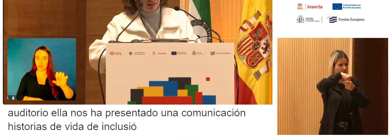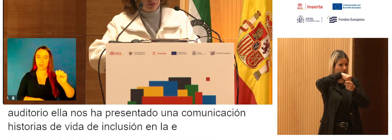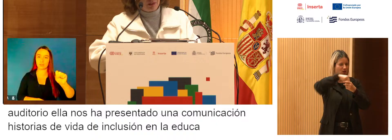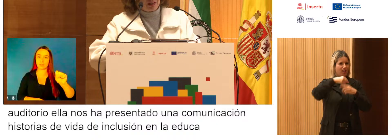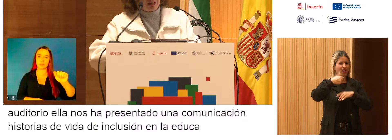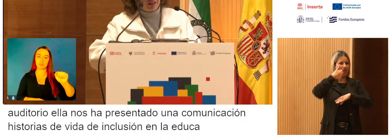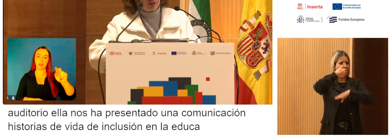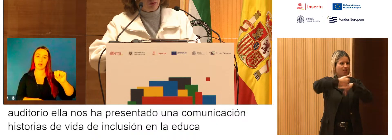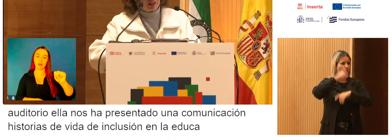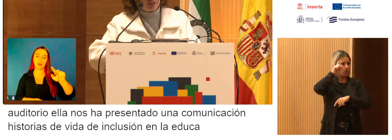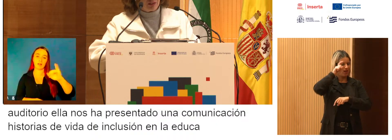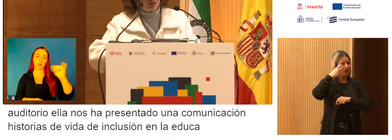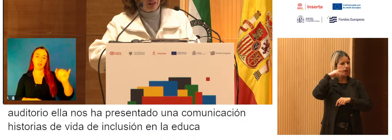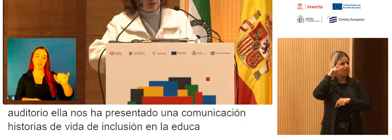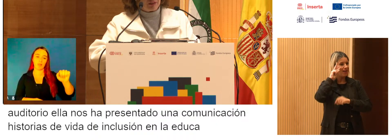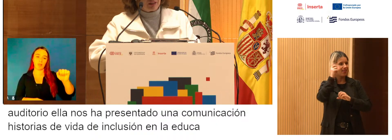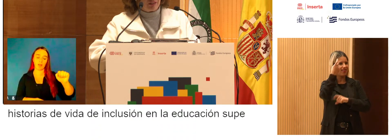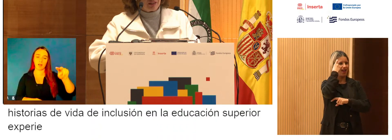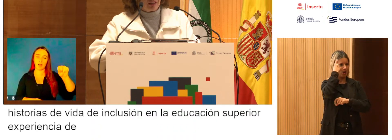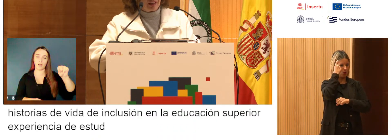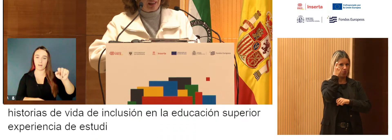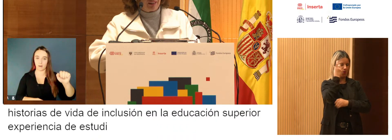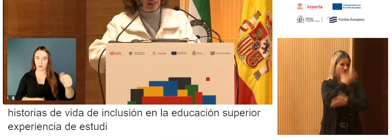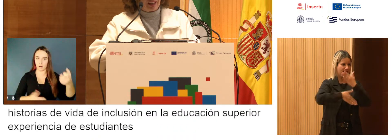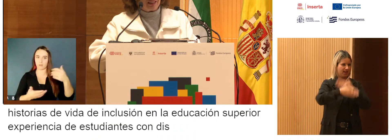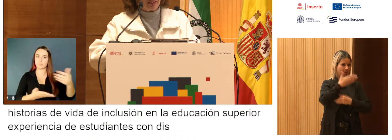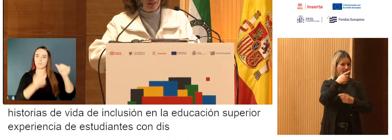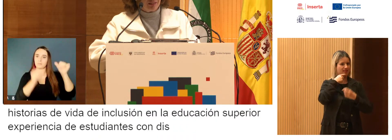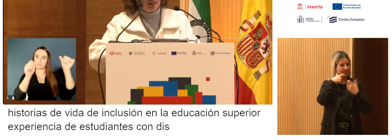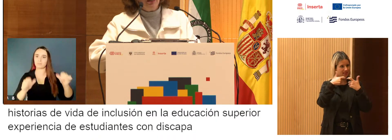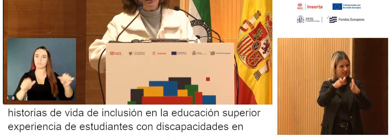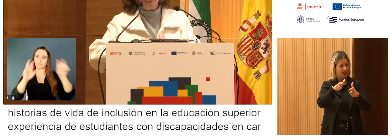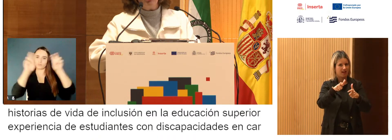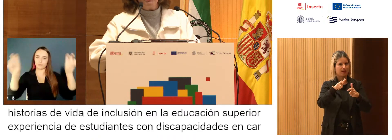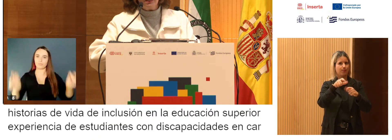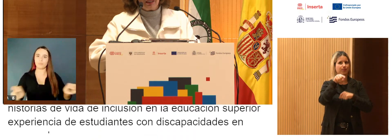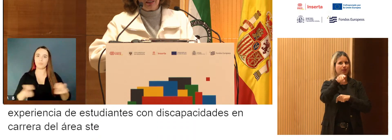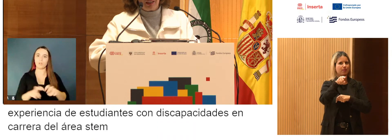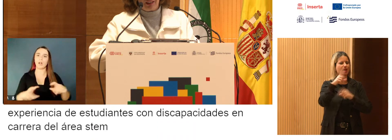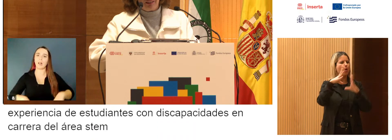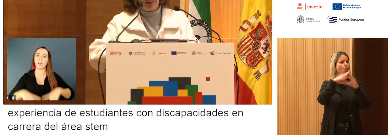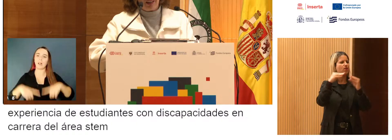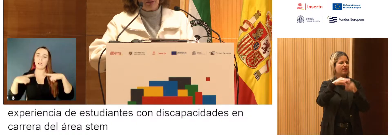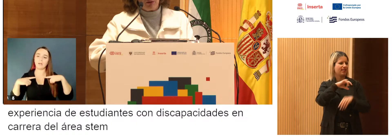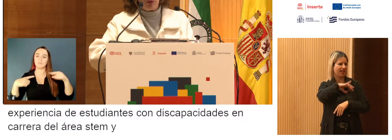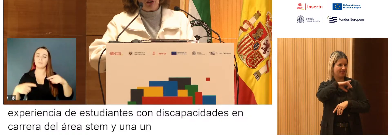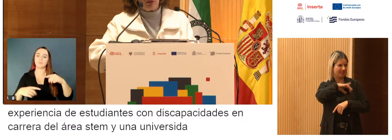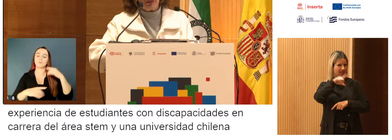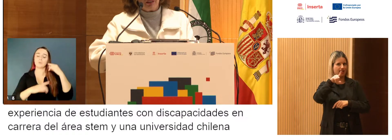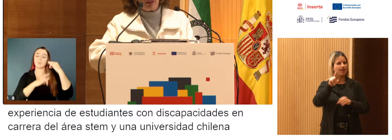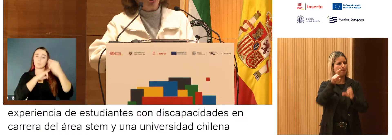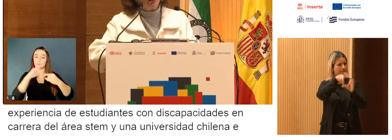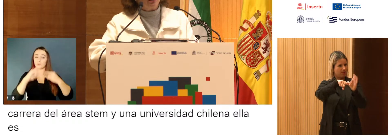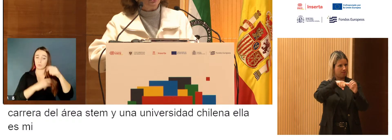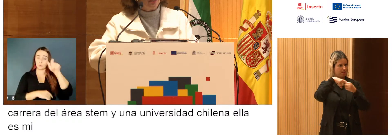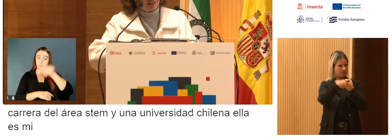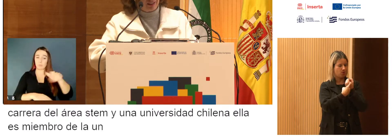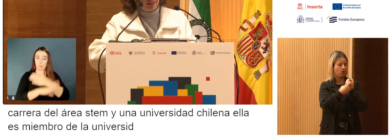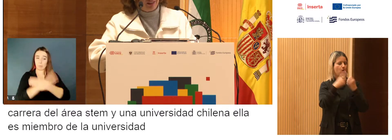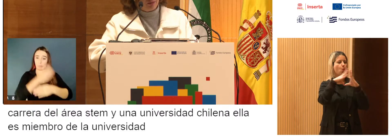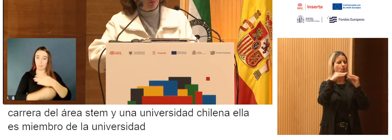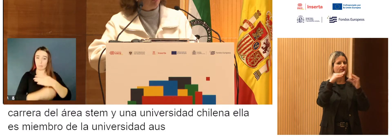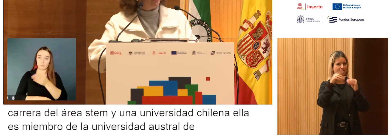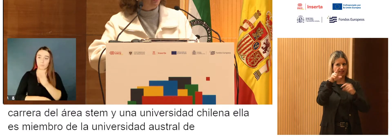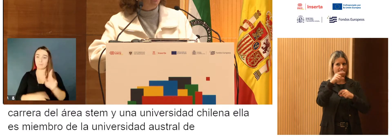superior, experiencias de estudiantes con discapacidades en carreras del área STEM en una universidad chilena. Ella es miembro de la Universidad Austral de